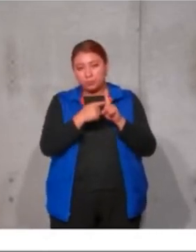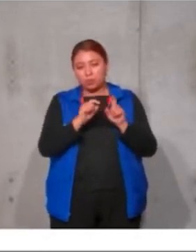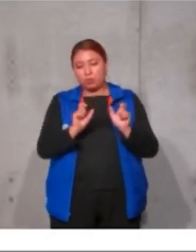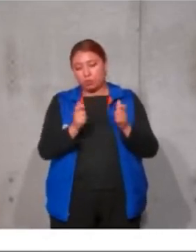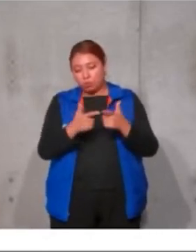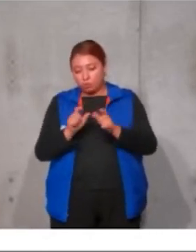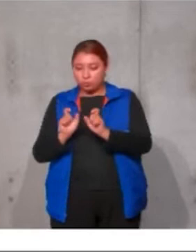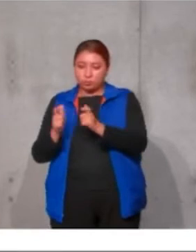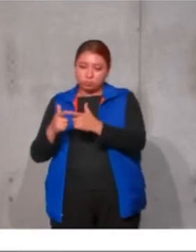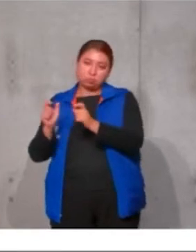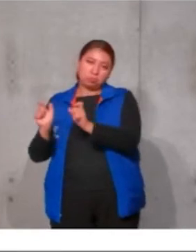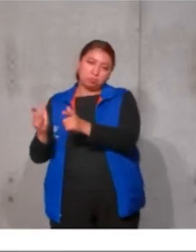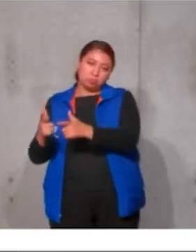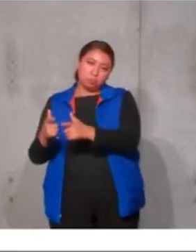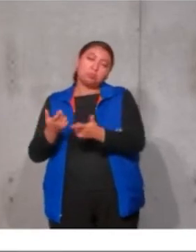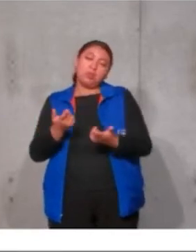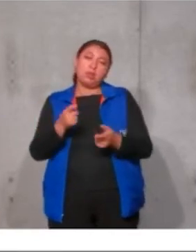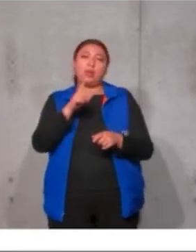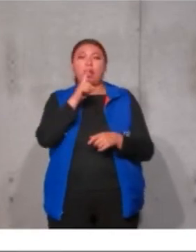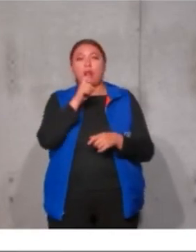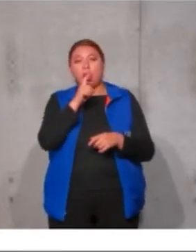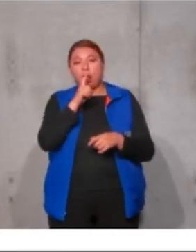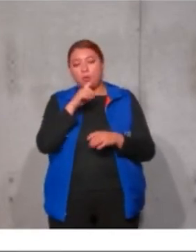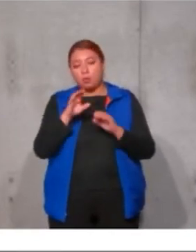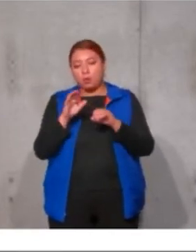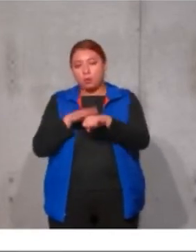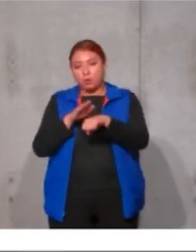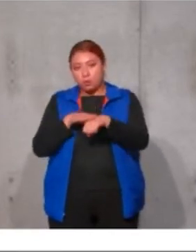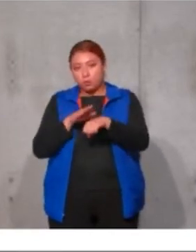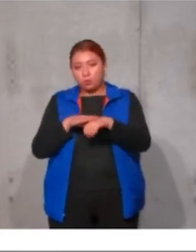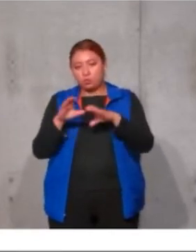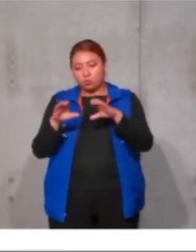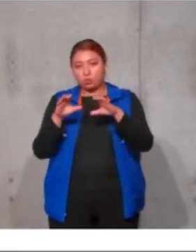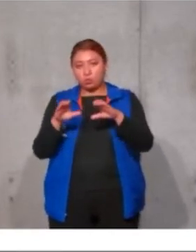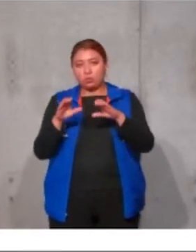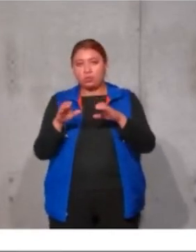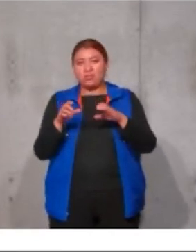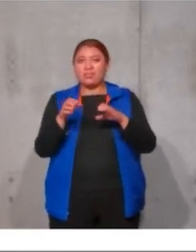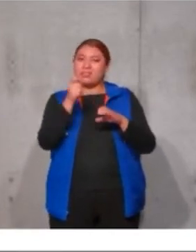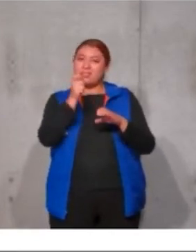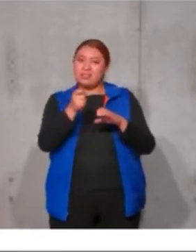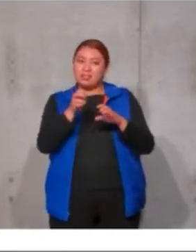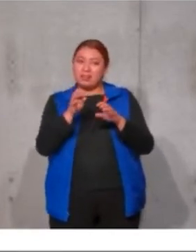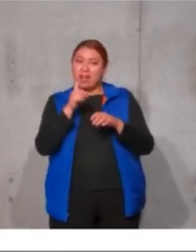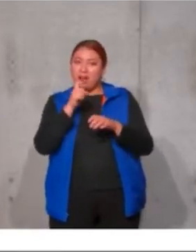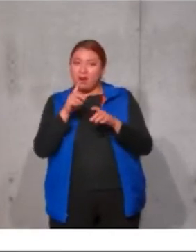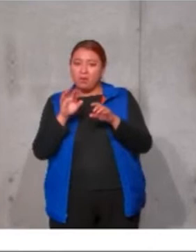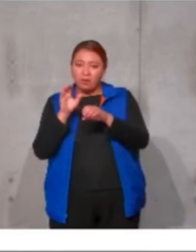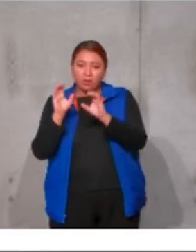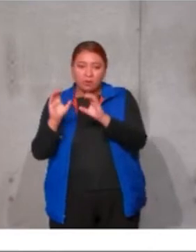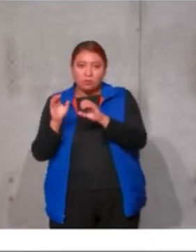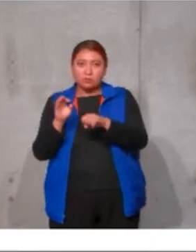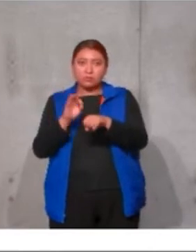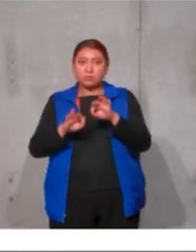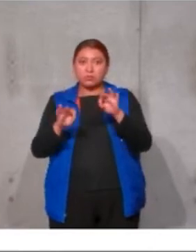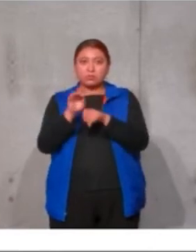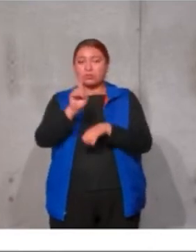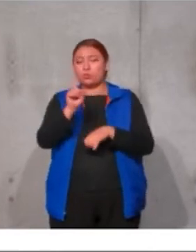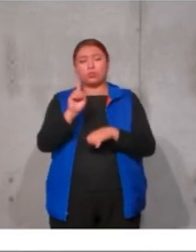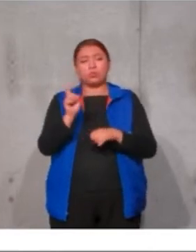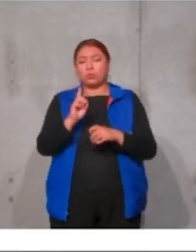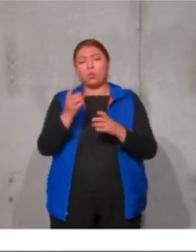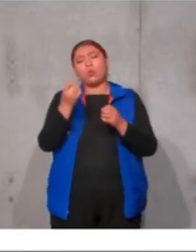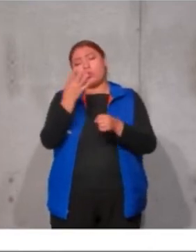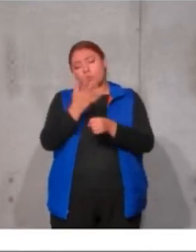grupos de interés y también para la empresa es el cuidado del agua. Y no quiero decir que no sea importante el cuidado del agua